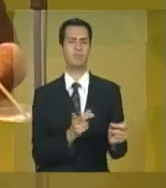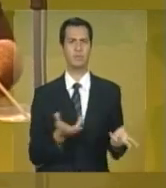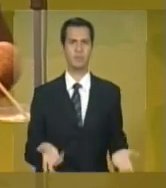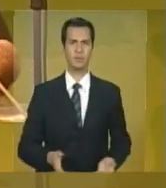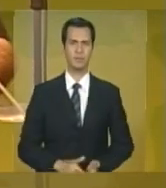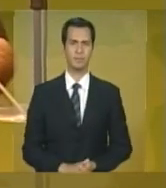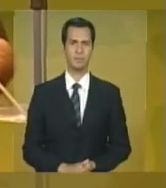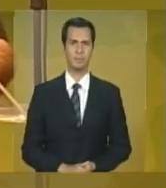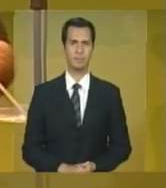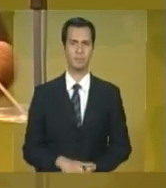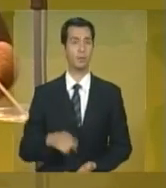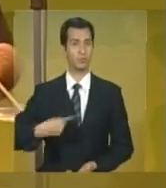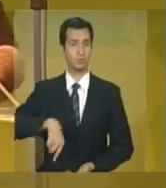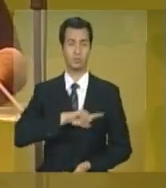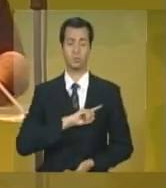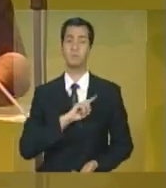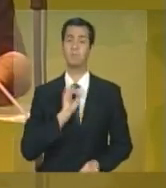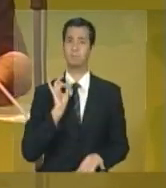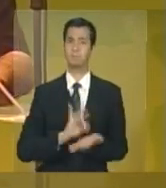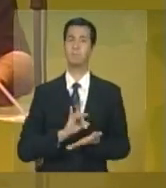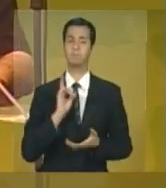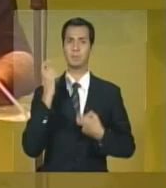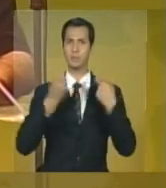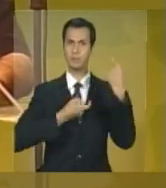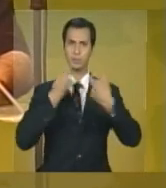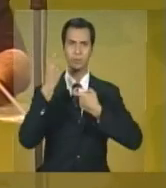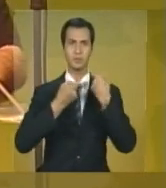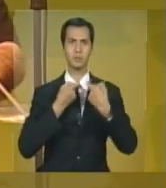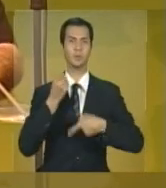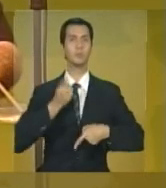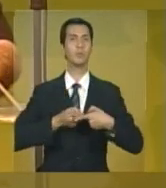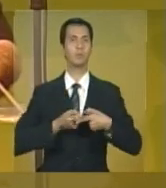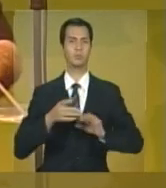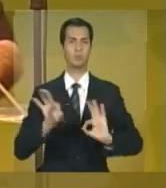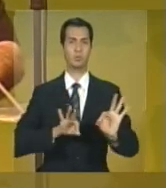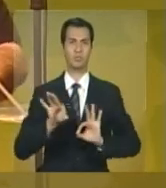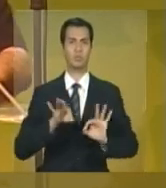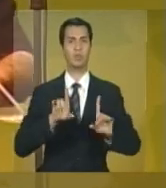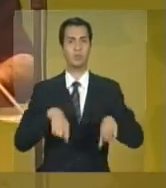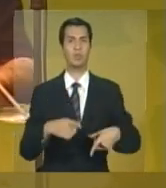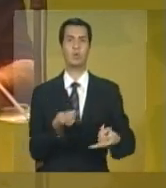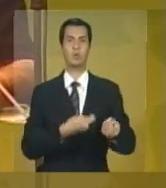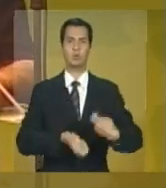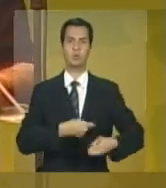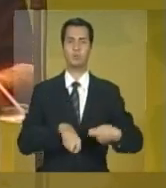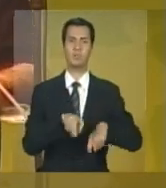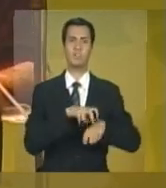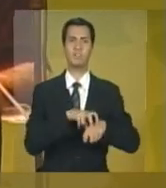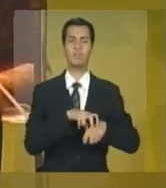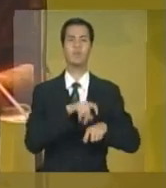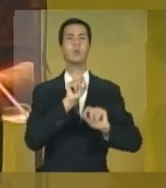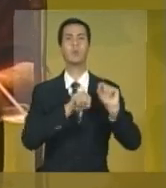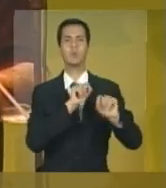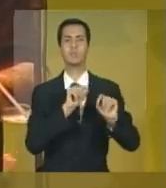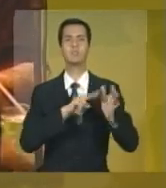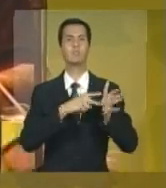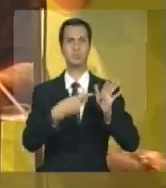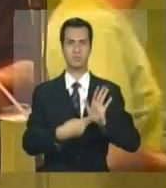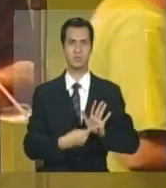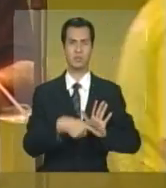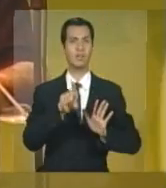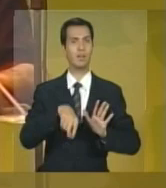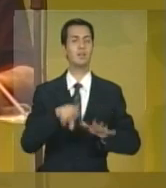Estamos profundamente preocupados porque este proyecto de economía verde va a significar un proceso